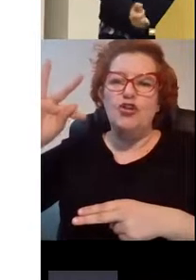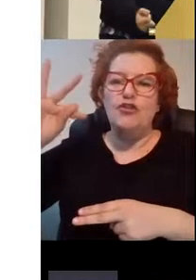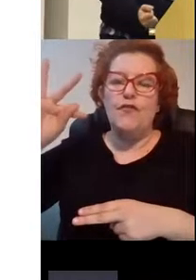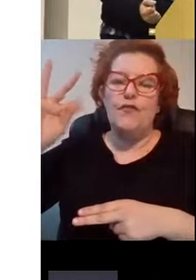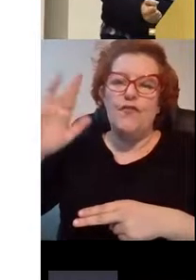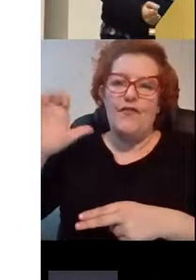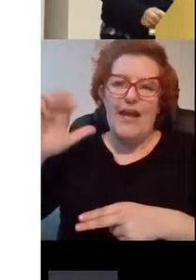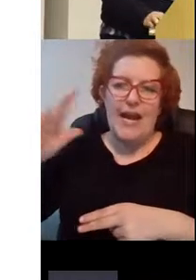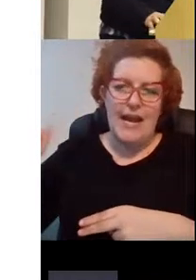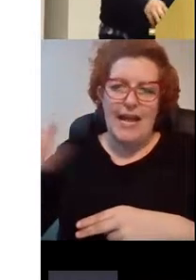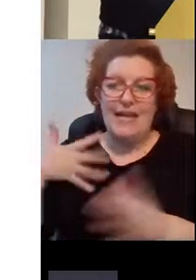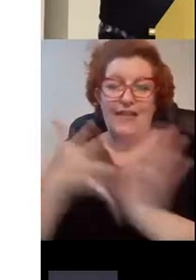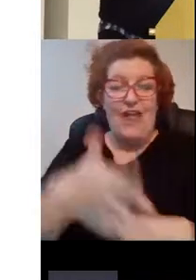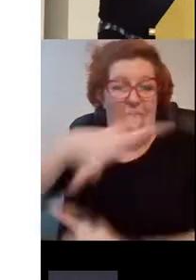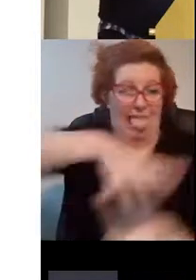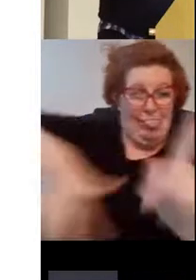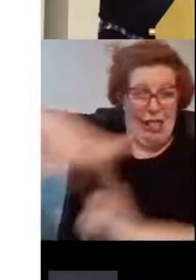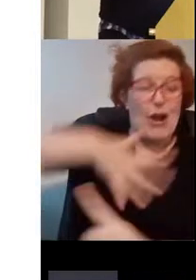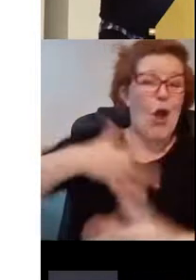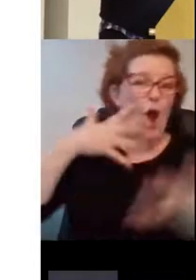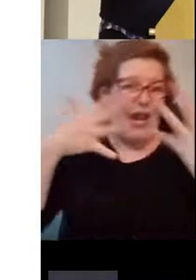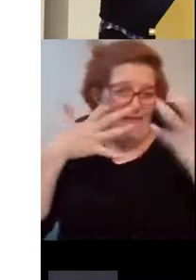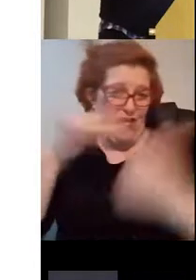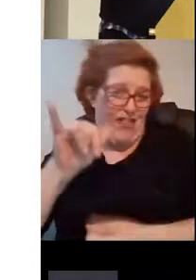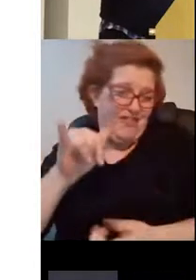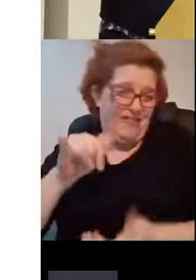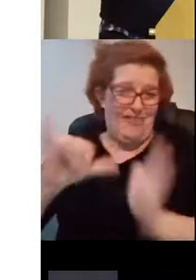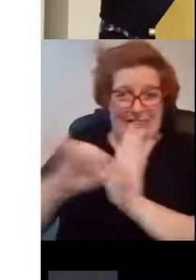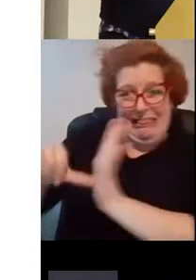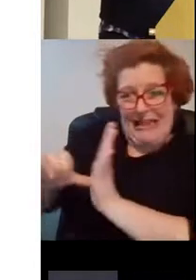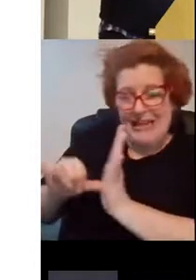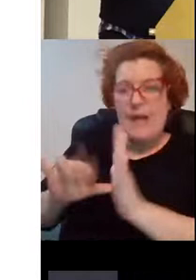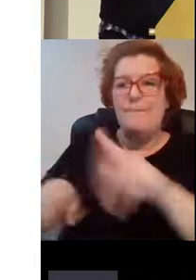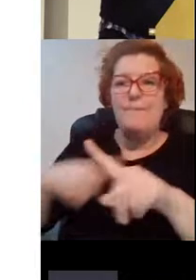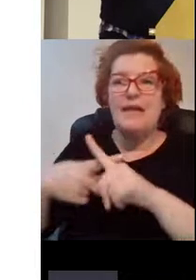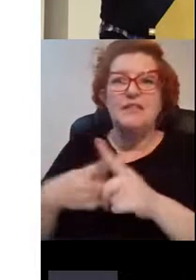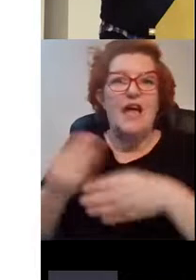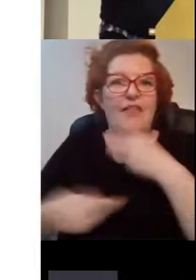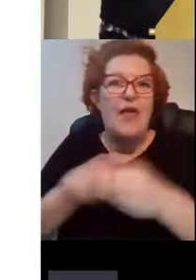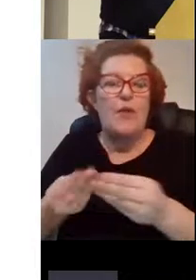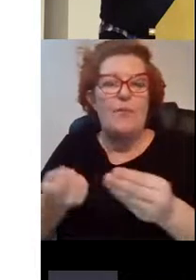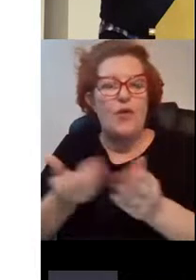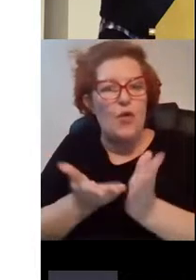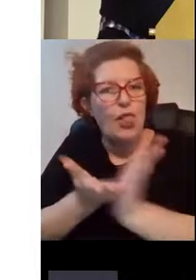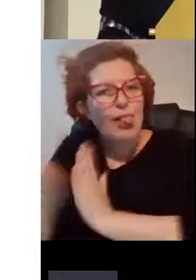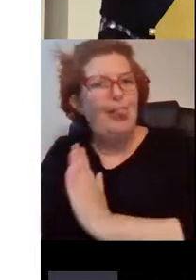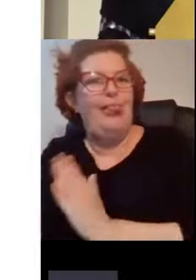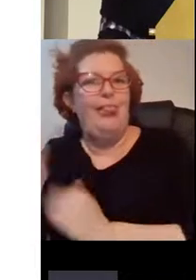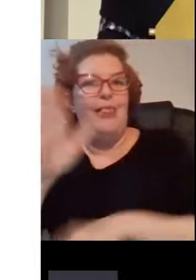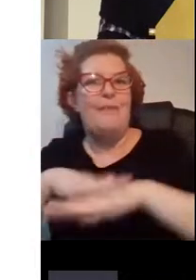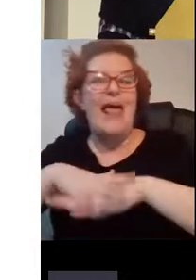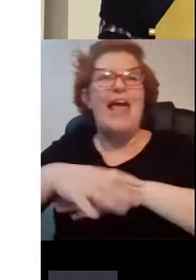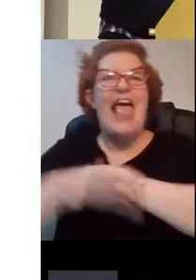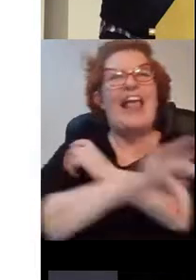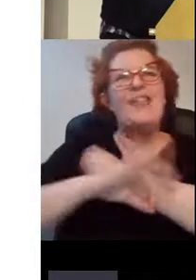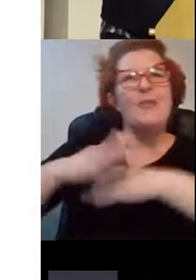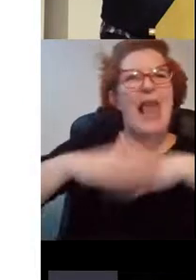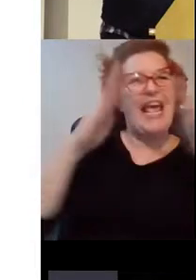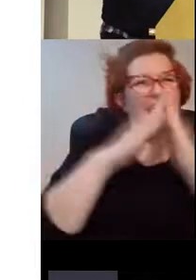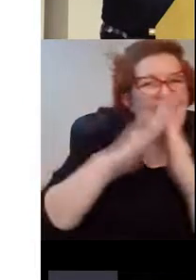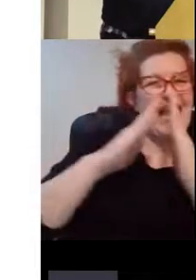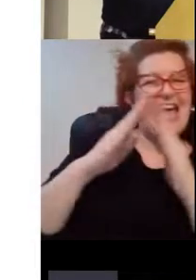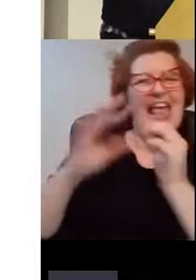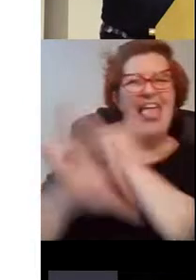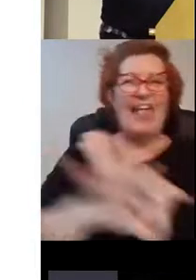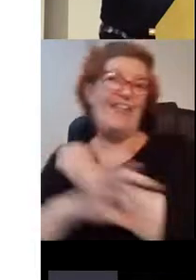entorno gráfico que conocen ellos. Luego también se trata de diversificar. Generalmente los alumnos hablan de ejercicios para hacer en casa y ejercicios para